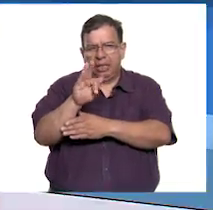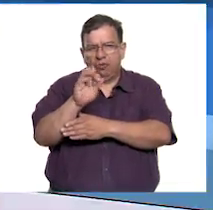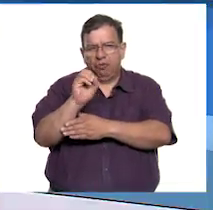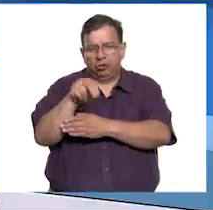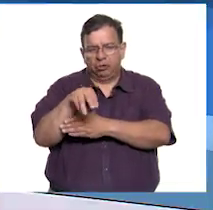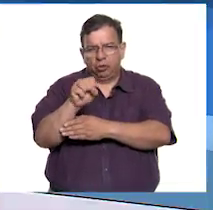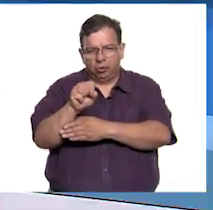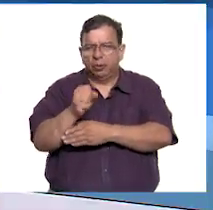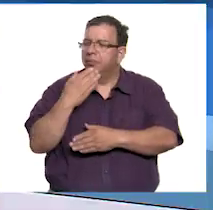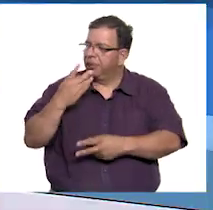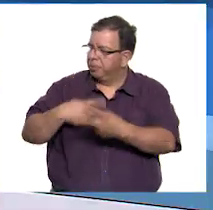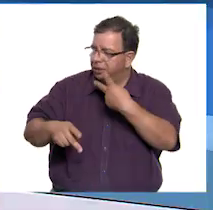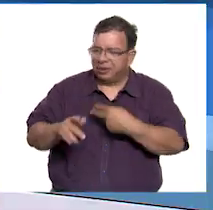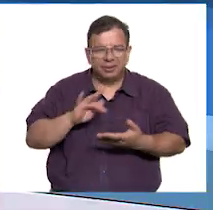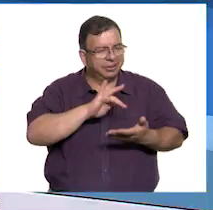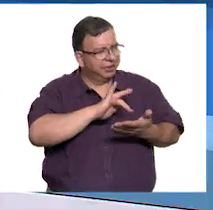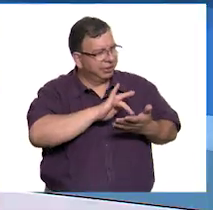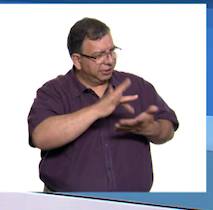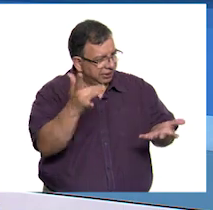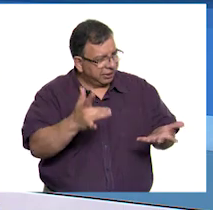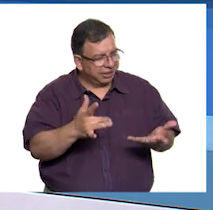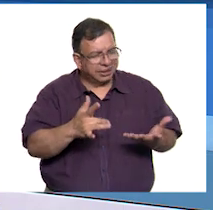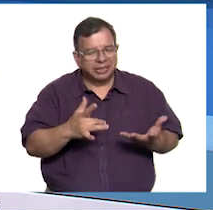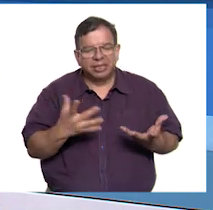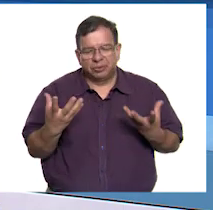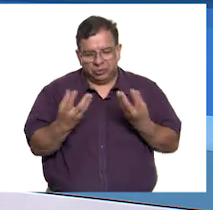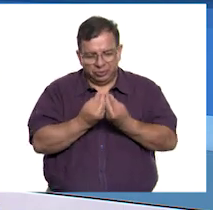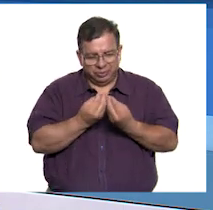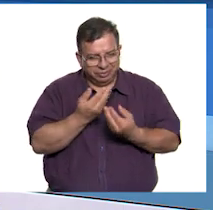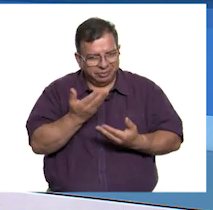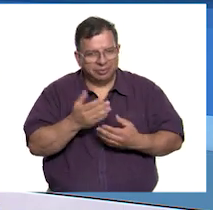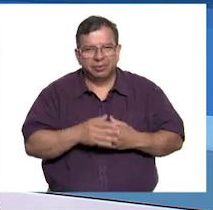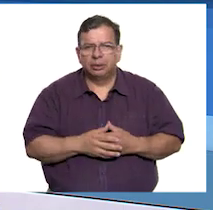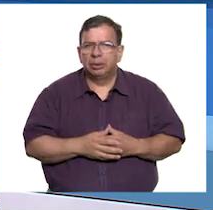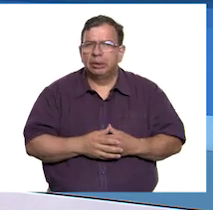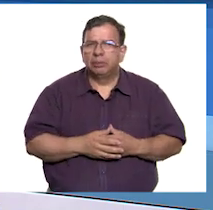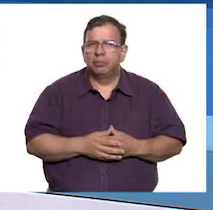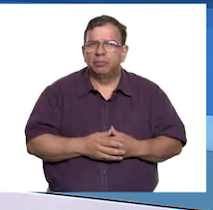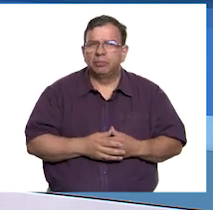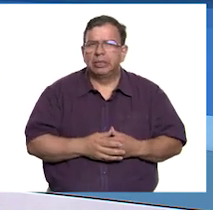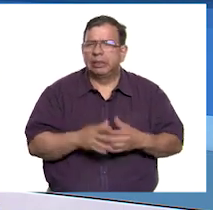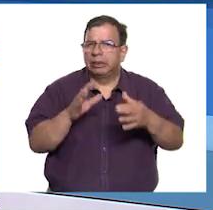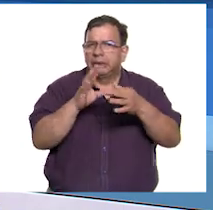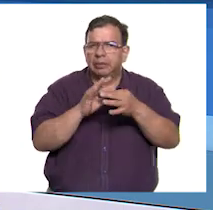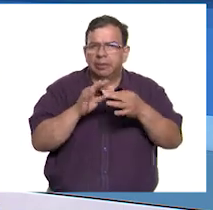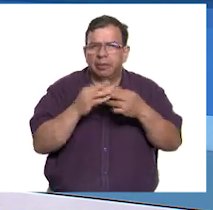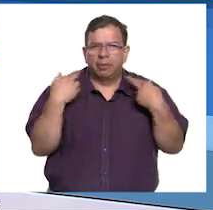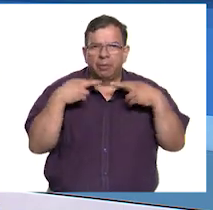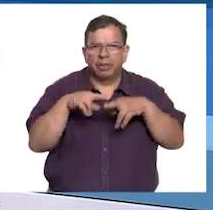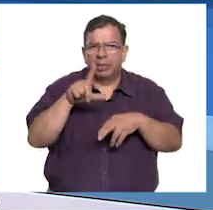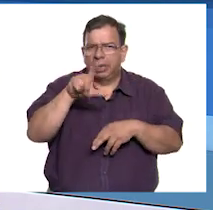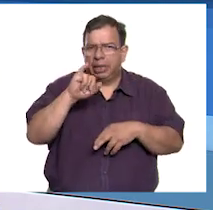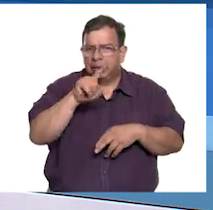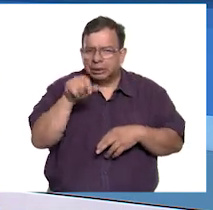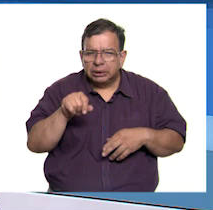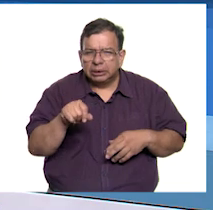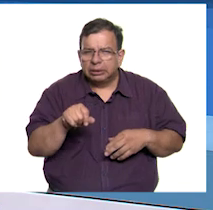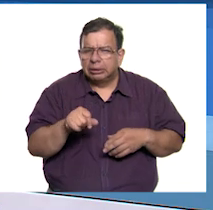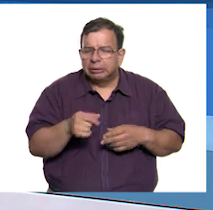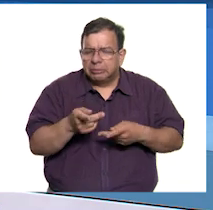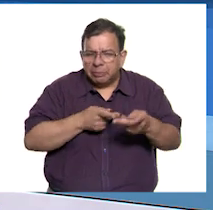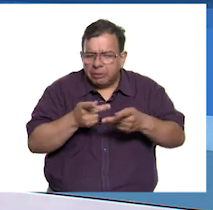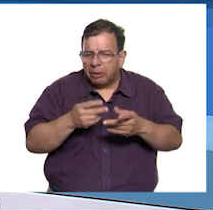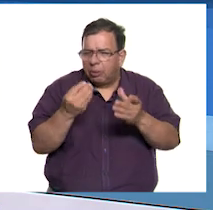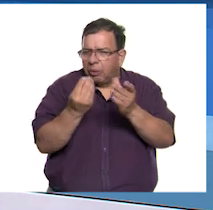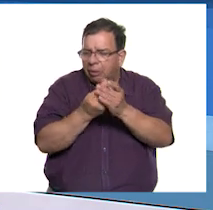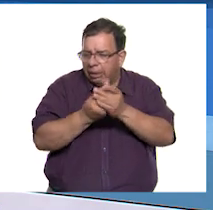Bienvenido. Gracias, María, muy feliz de estar aquí contigo. Y pues te cuento que la maestra Liz nos dejó preparada una gran